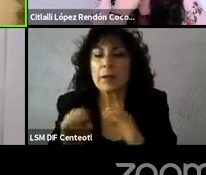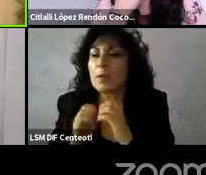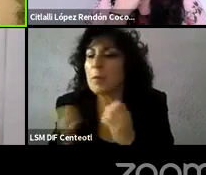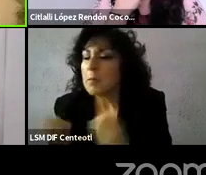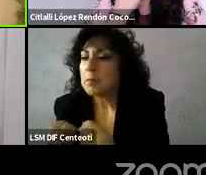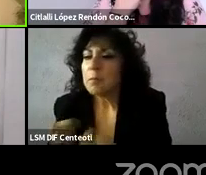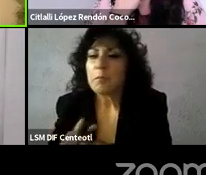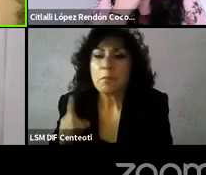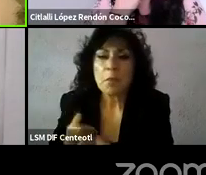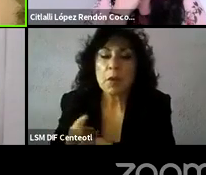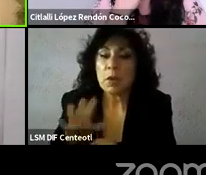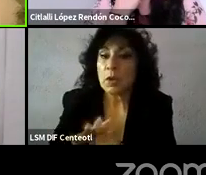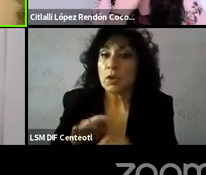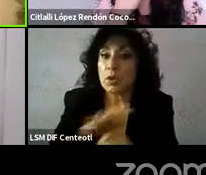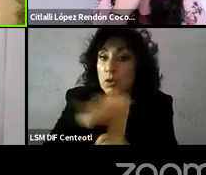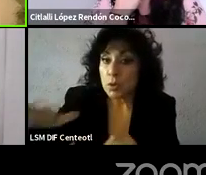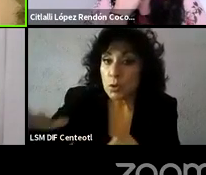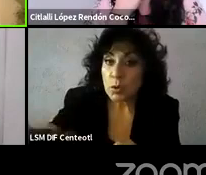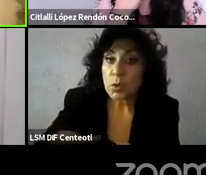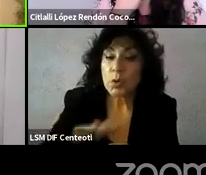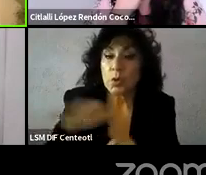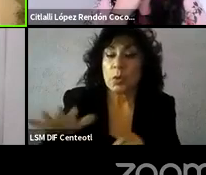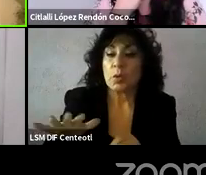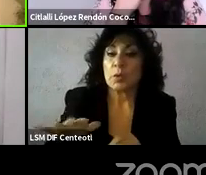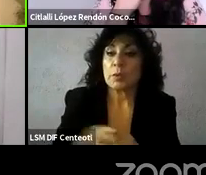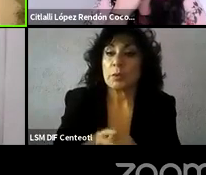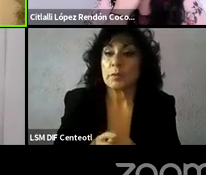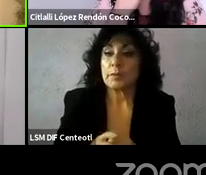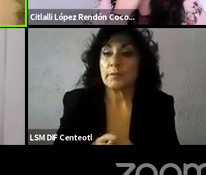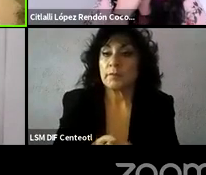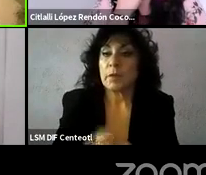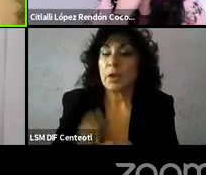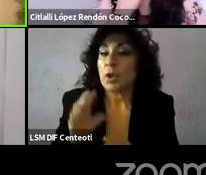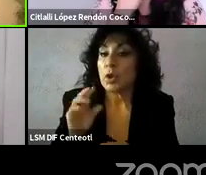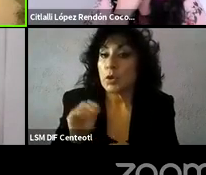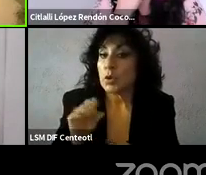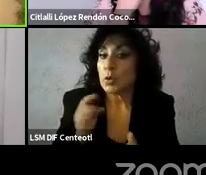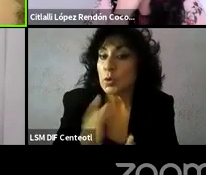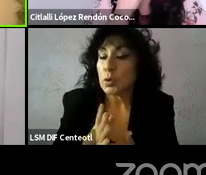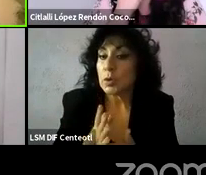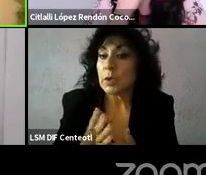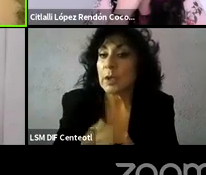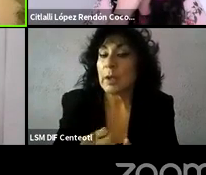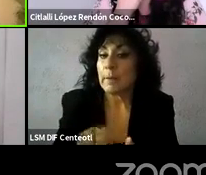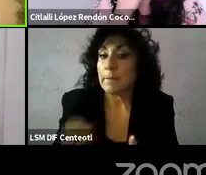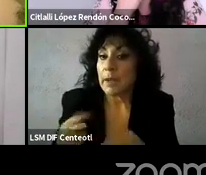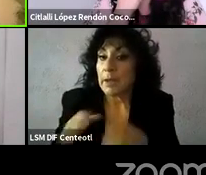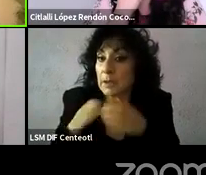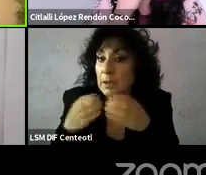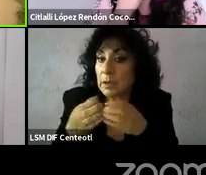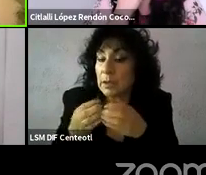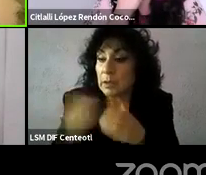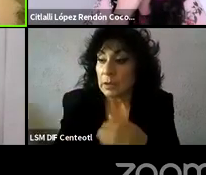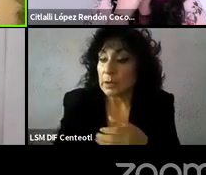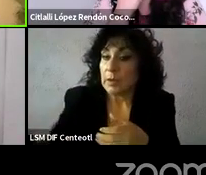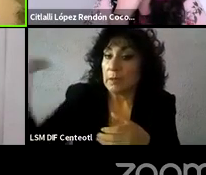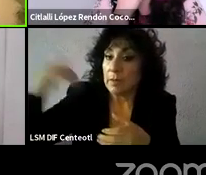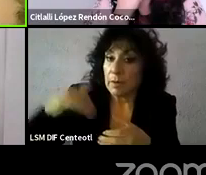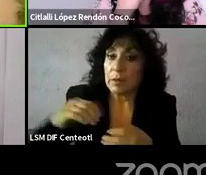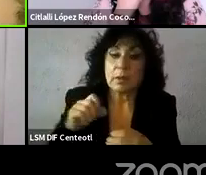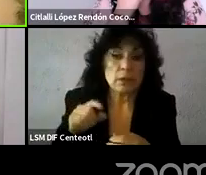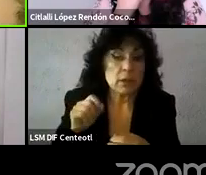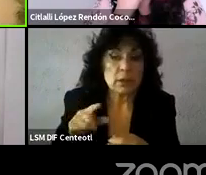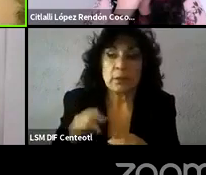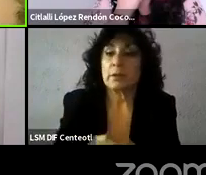son agentes externos, porque sí, totalmente. no sé si de nada sirve, pero sí